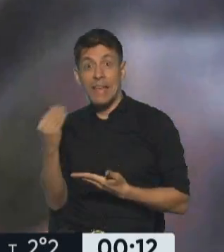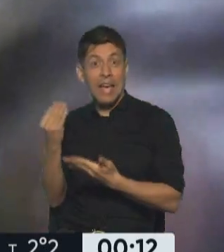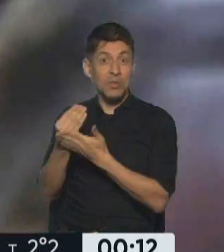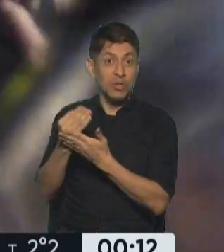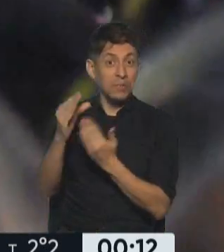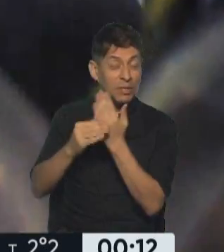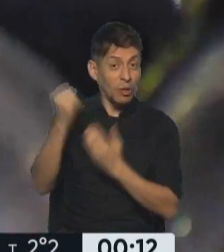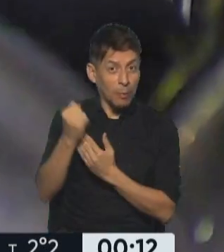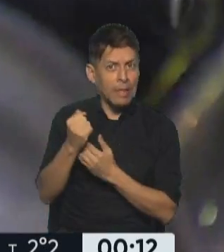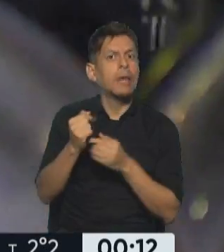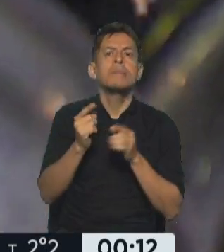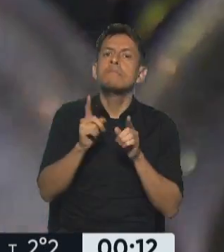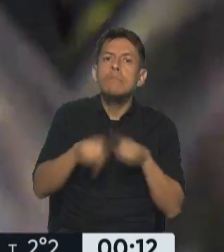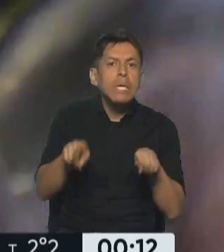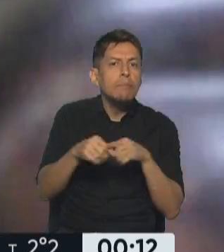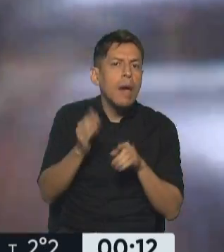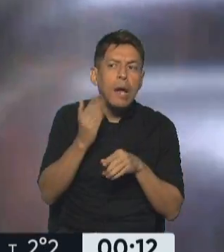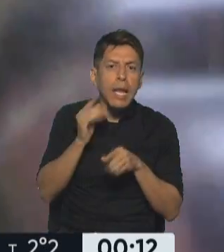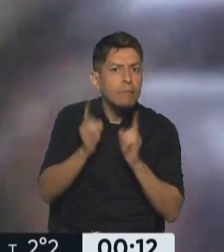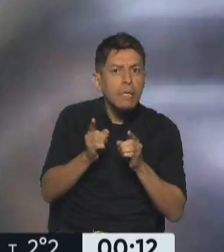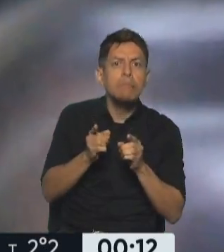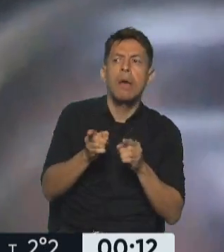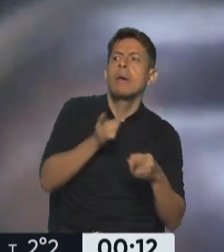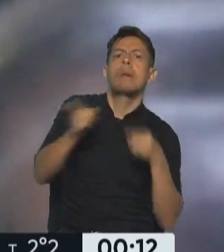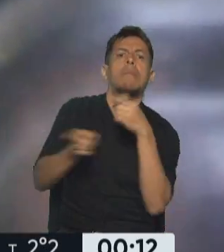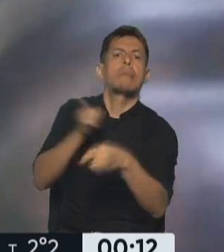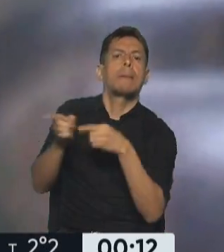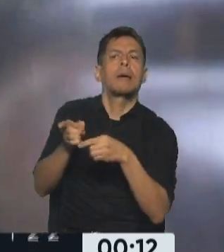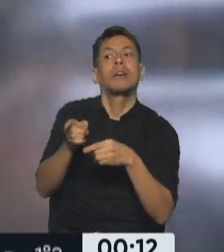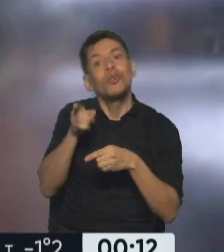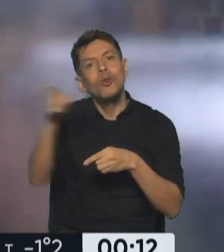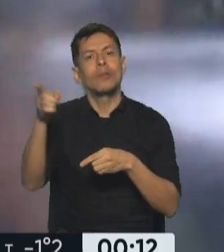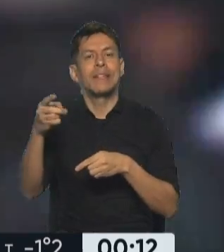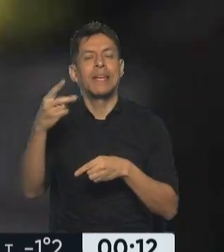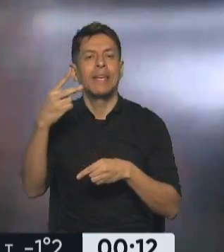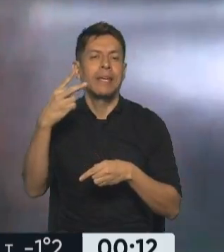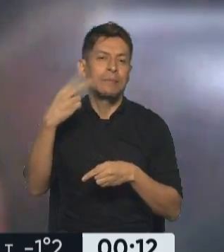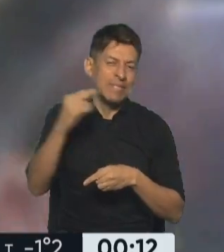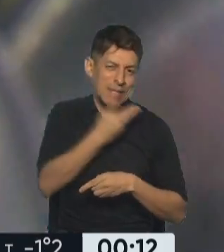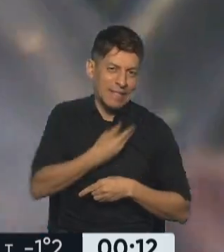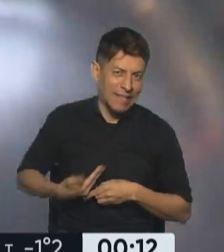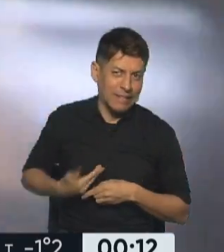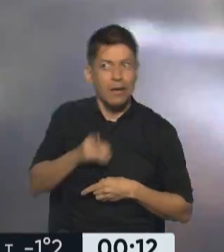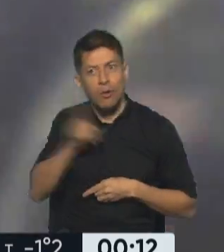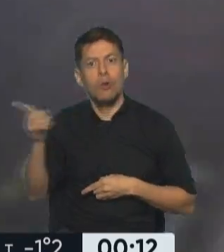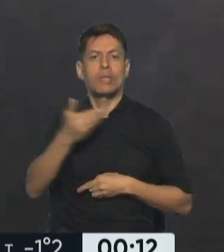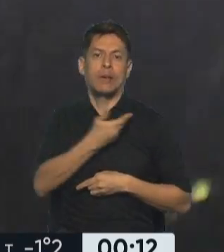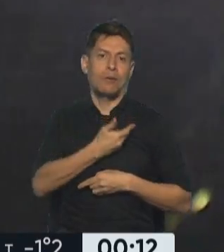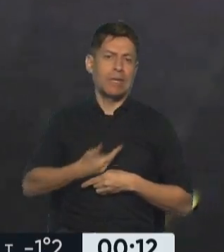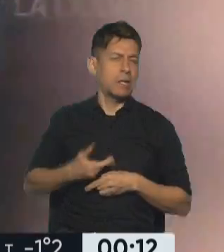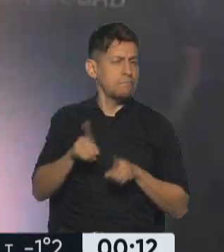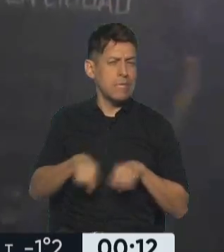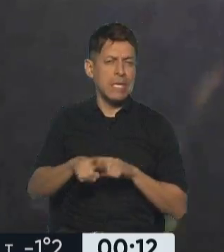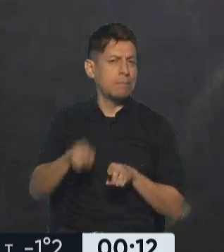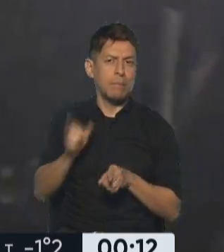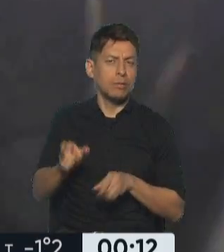son siempre las mismas personas que se acercan a criticar a la vicepresidenta o al gobierno. Y esos fueron los momentos de tensión